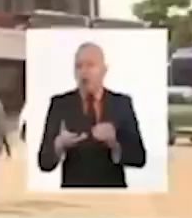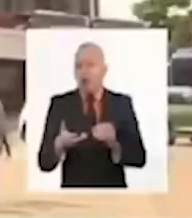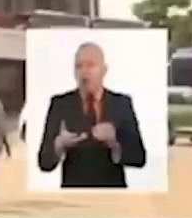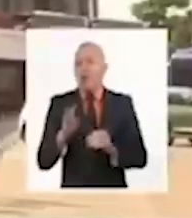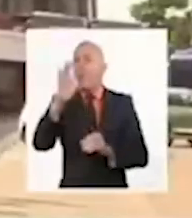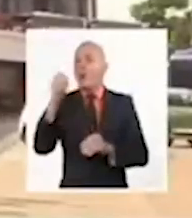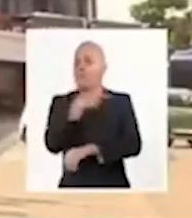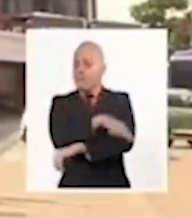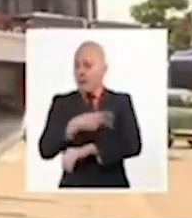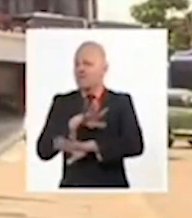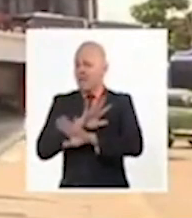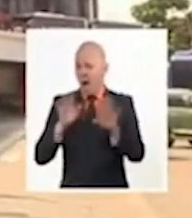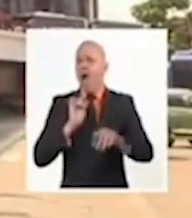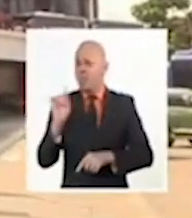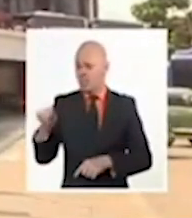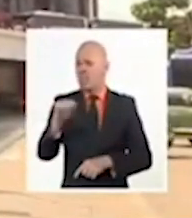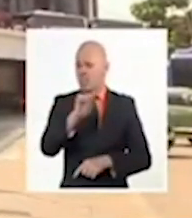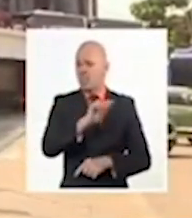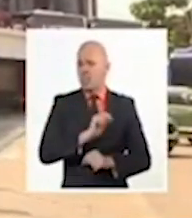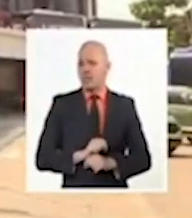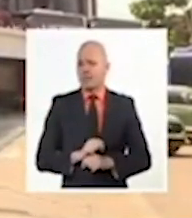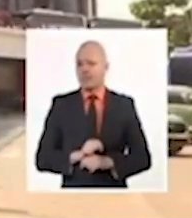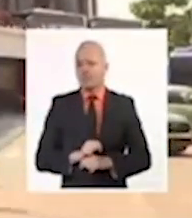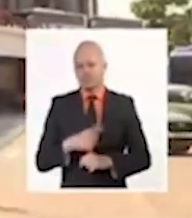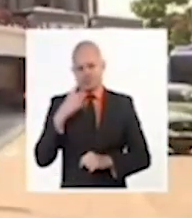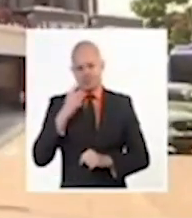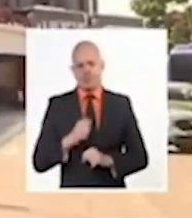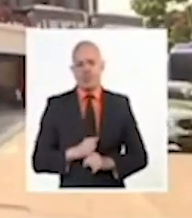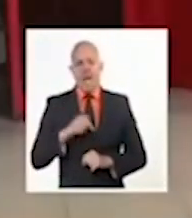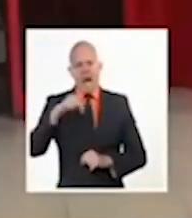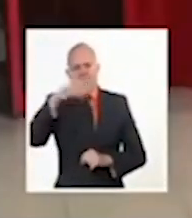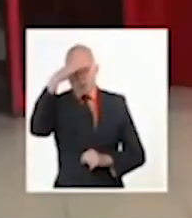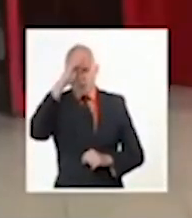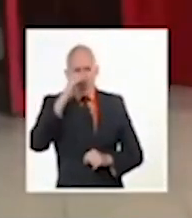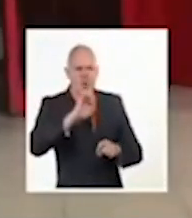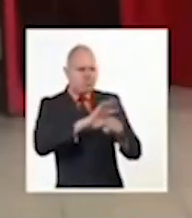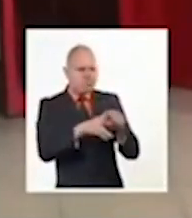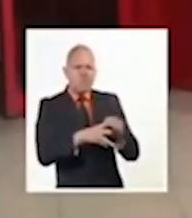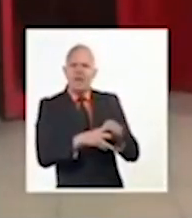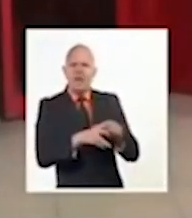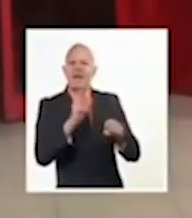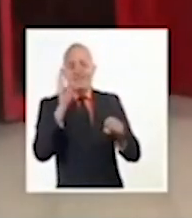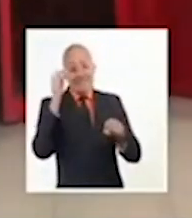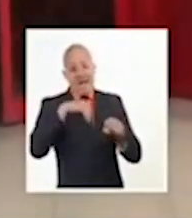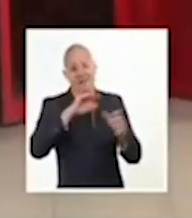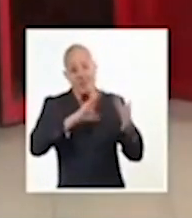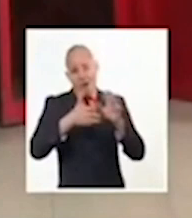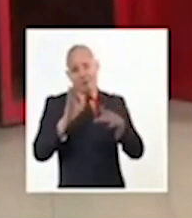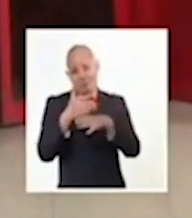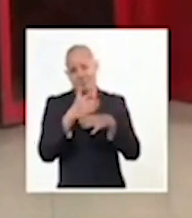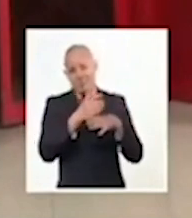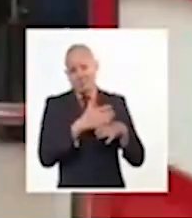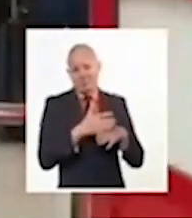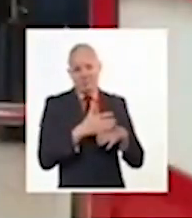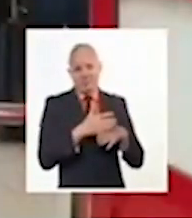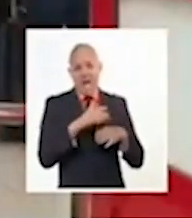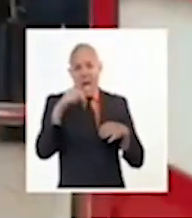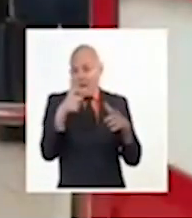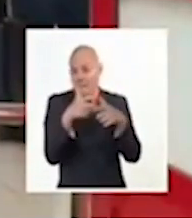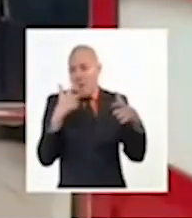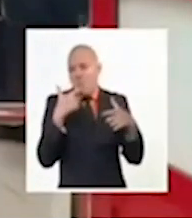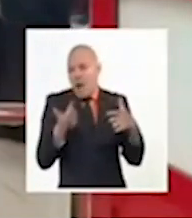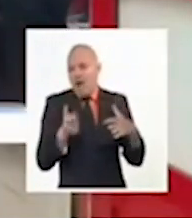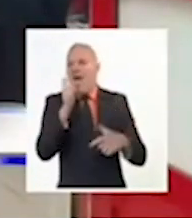nos llegue y esto viene en el mismo momento en que conocemos que durante el mes de febrero ECASA informó de 54 vuelos charters desde